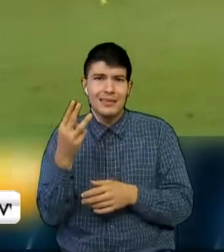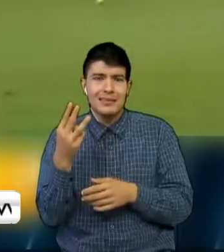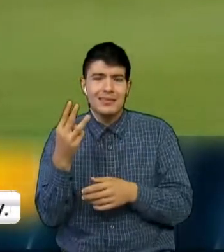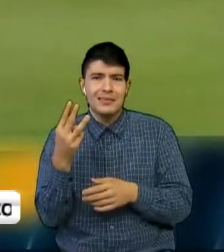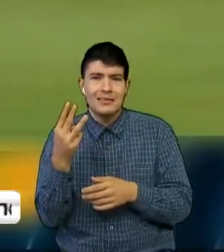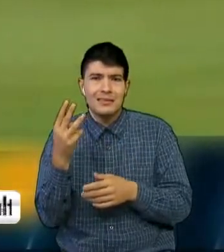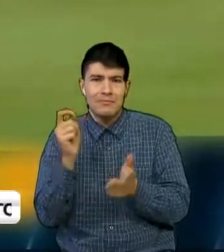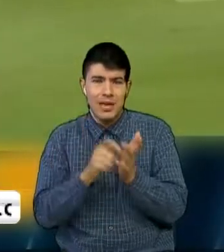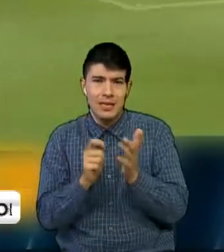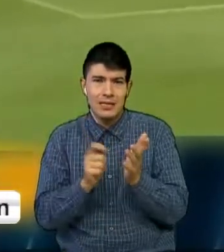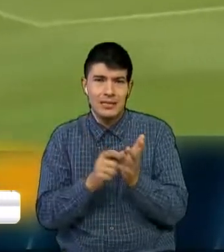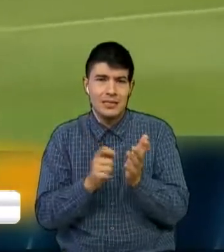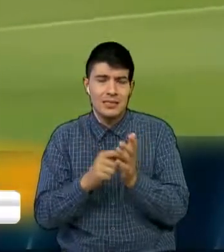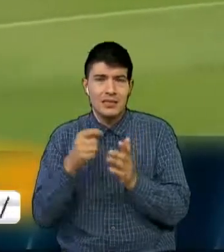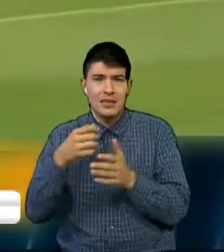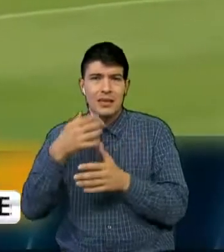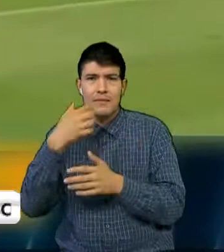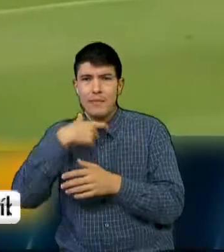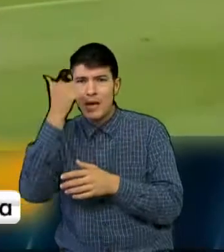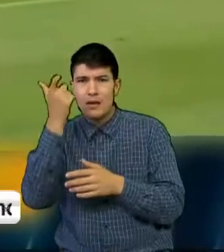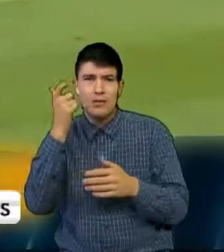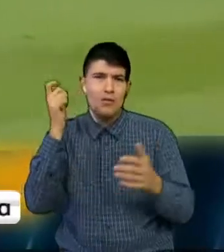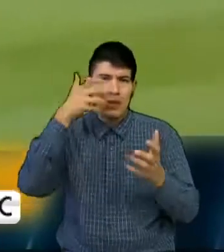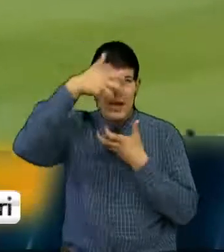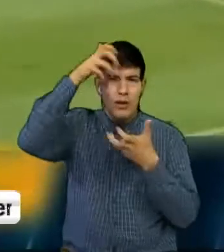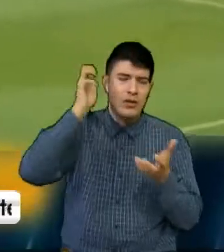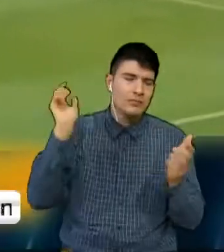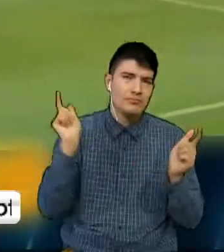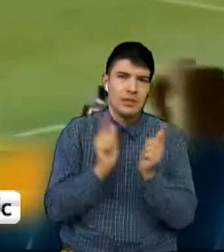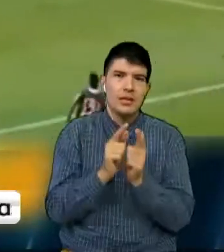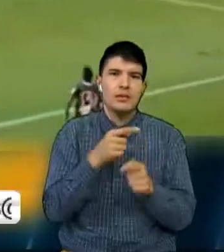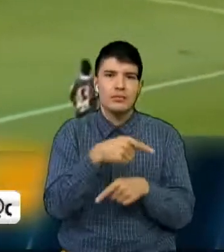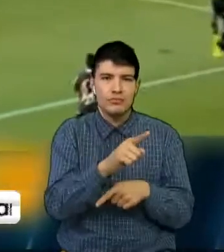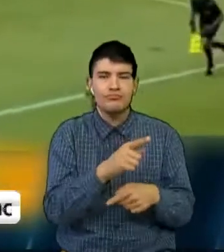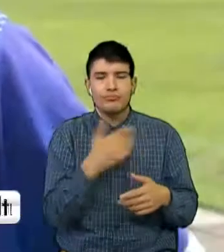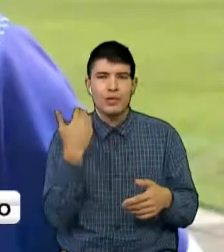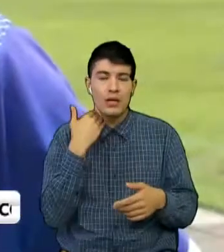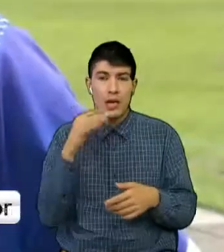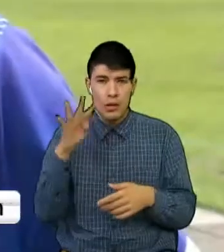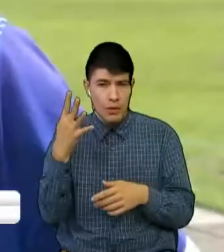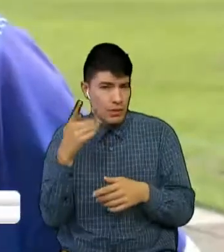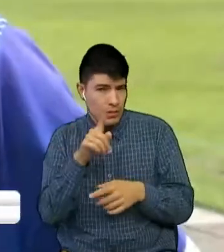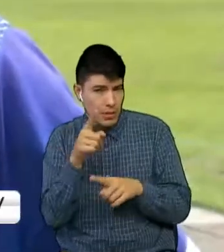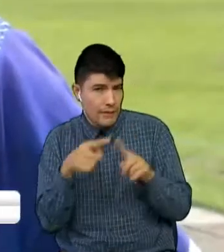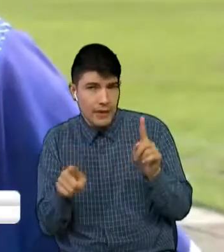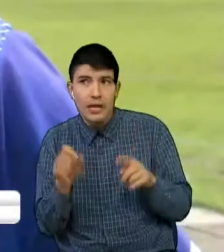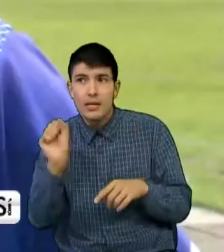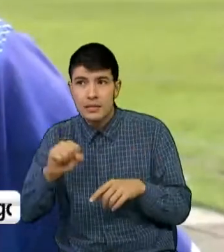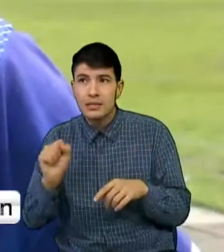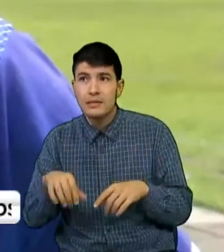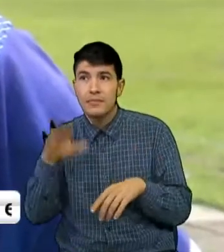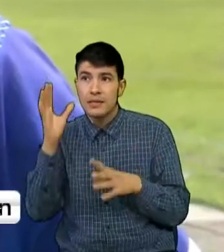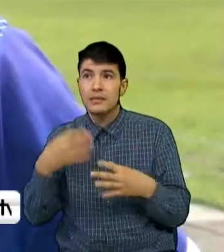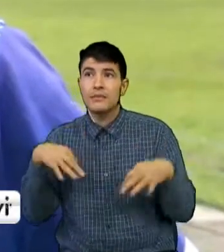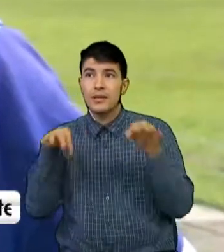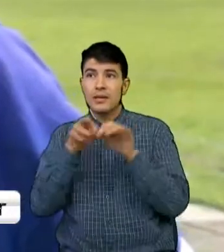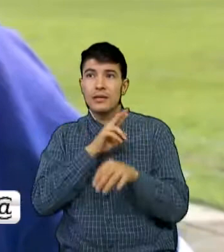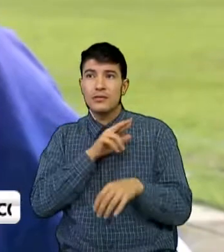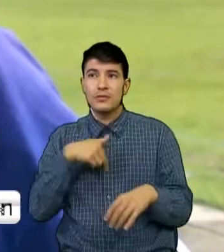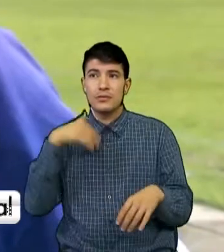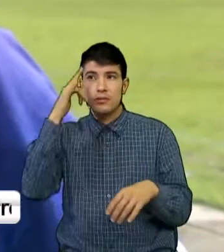tornado ascenso del 2017 los 3 favorecieron al equipo paisa el cuarto será distinto sigas en la densidad y la más importante creo que